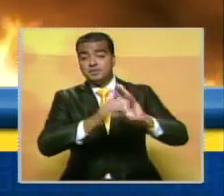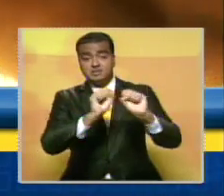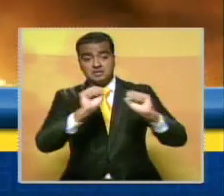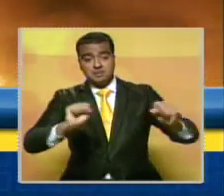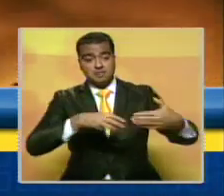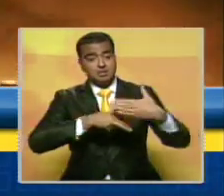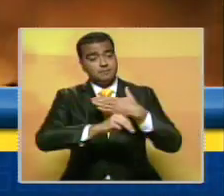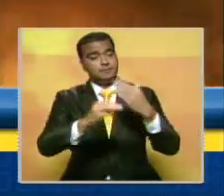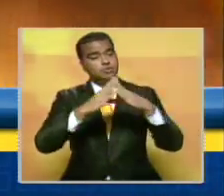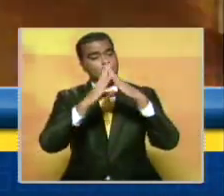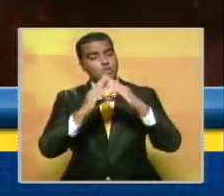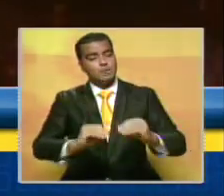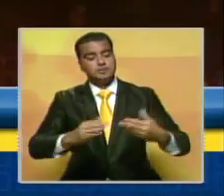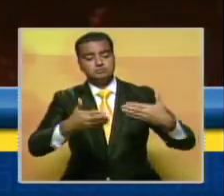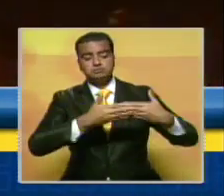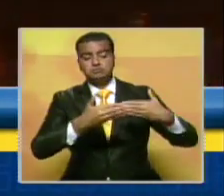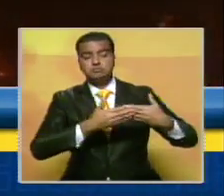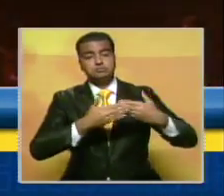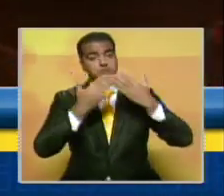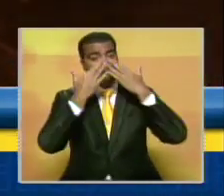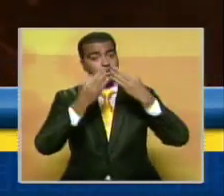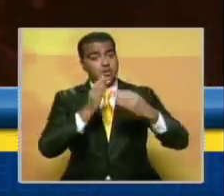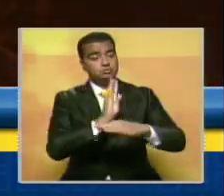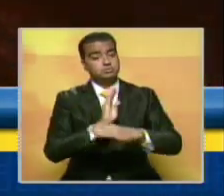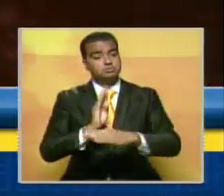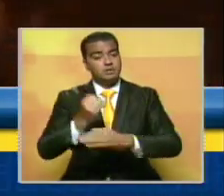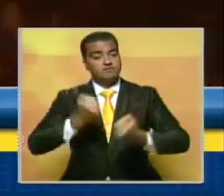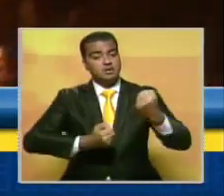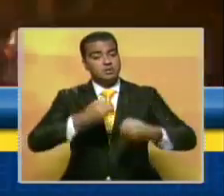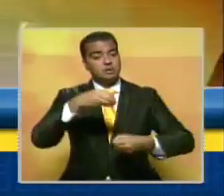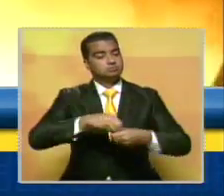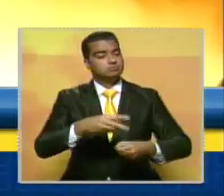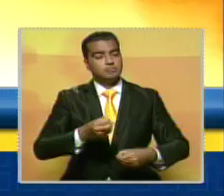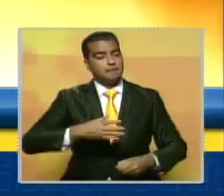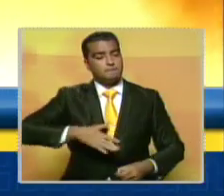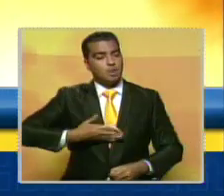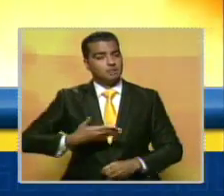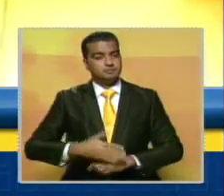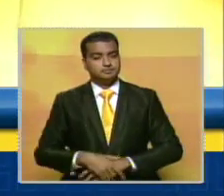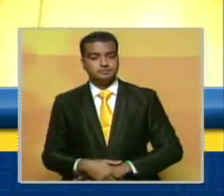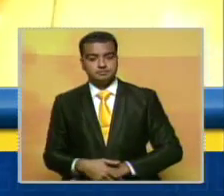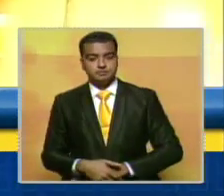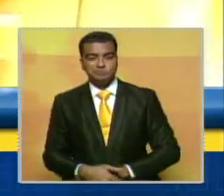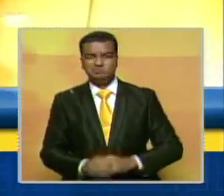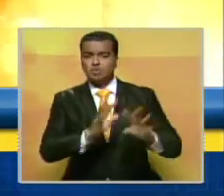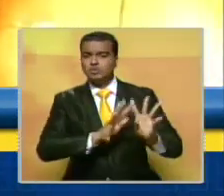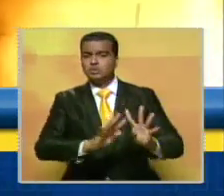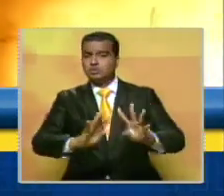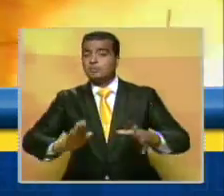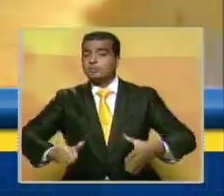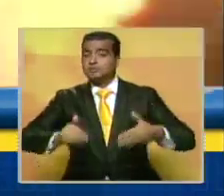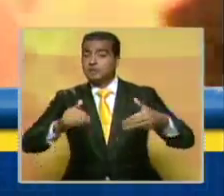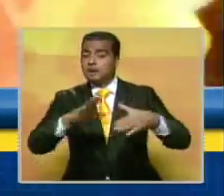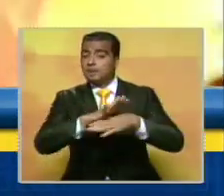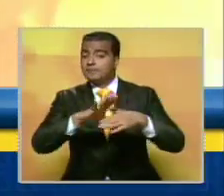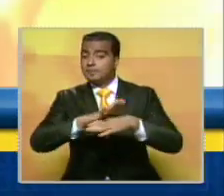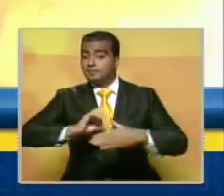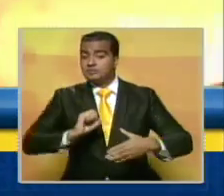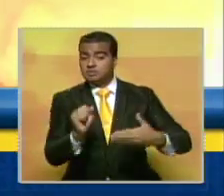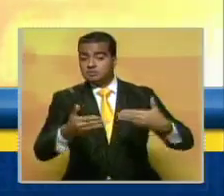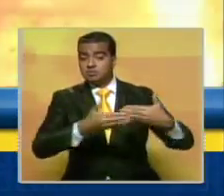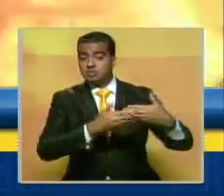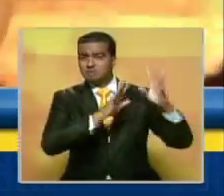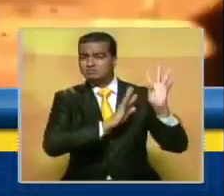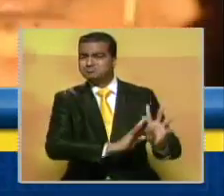fue completamente cerrado y fue restringida la entrada de vehículos a la capital. Los disturbios comenzaron el martes cuando la policía bloqueó a